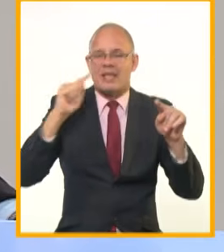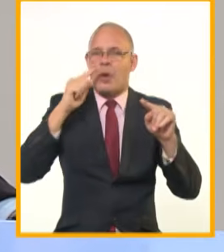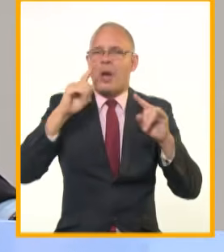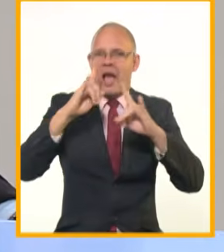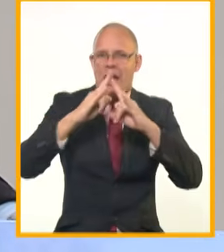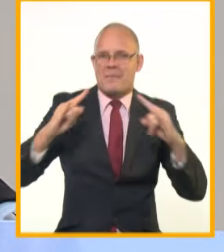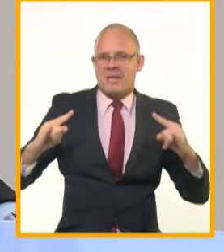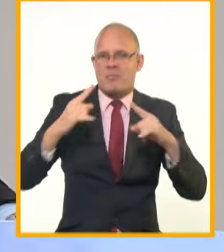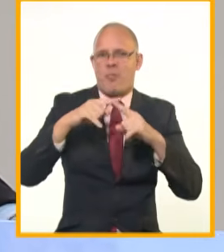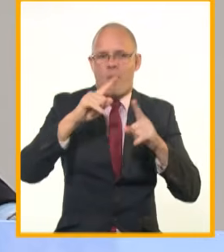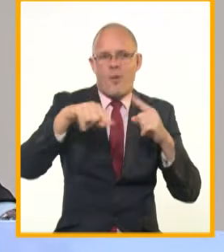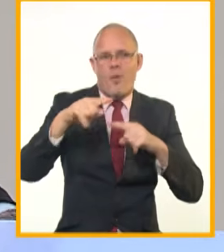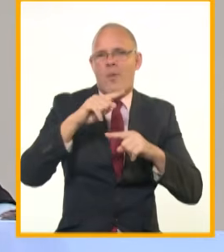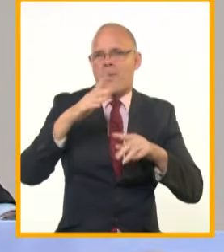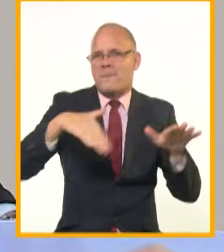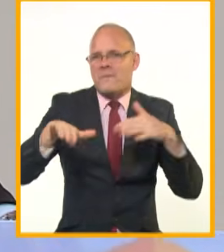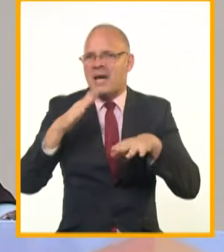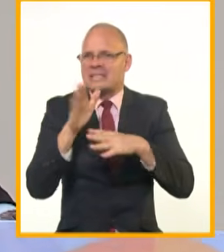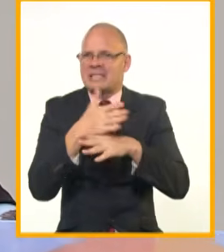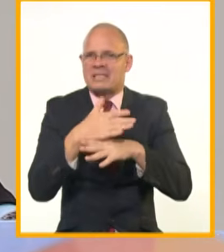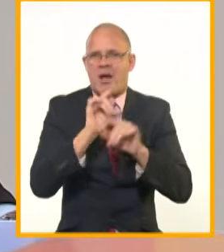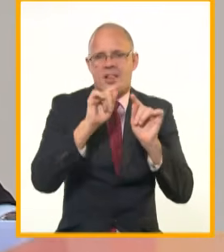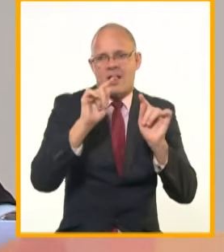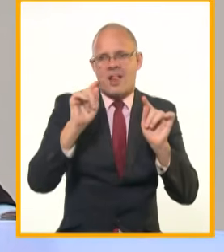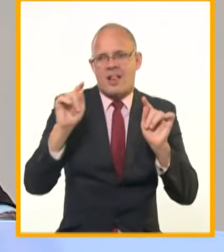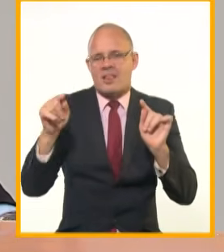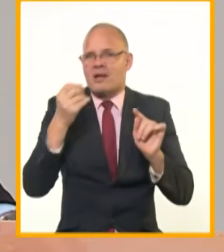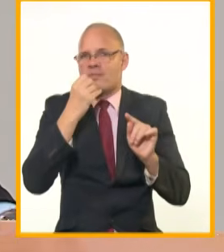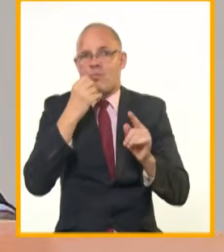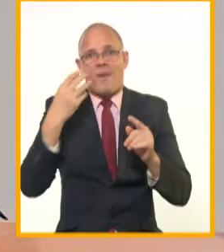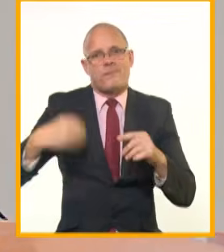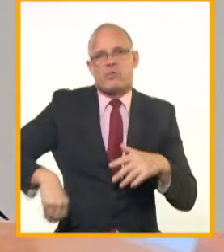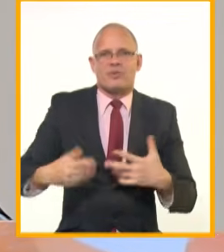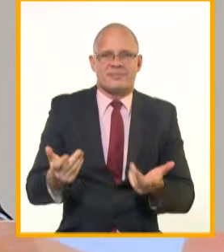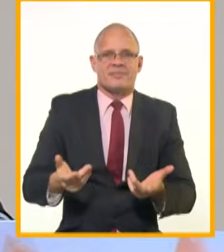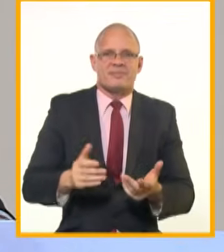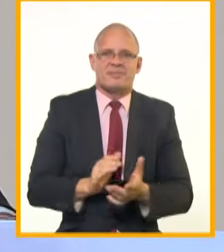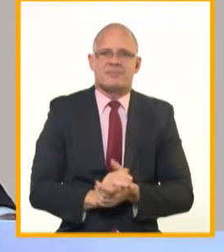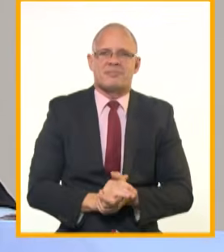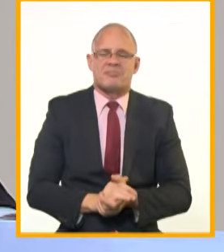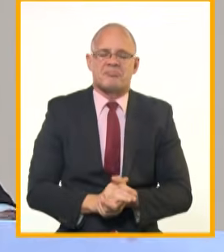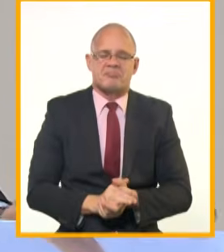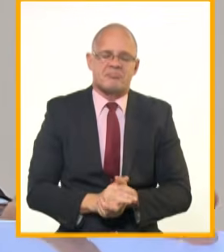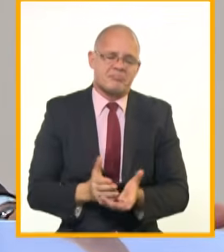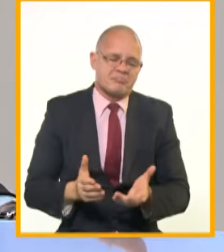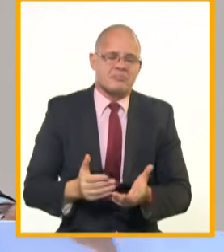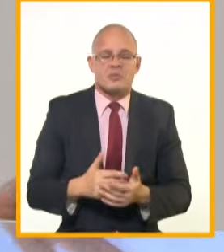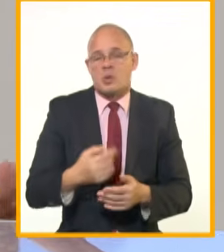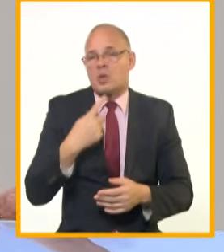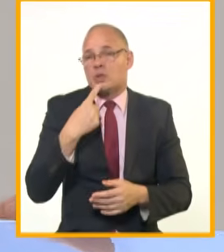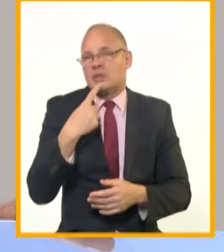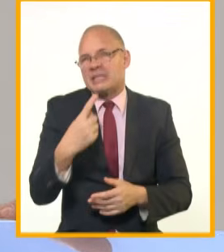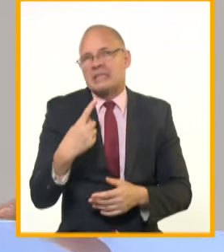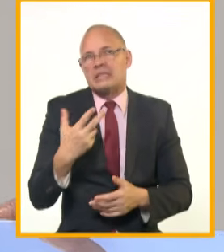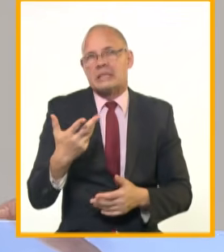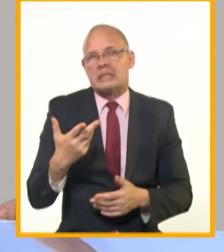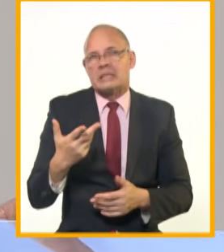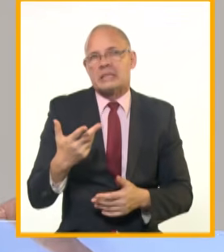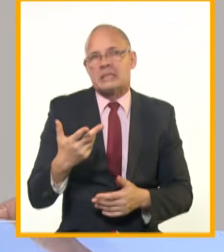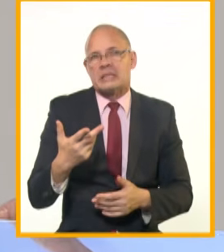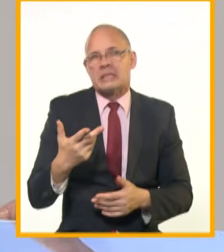por la potencialidad desde el punto de vista del desarrollo del agroturismo que tenemos en la provincia. Y yo decía en mi intervención